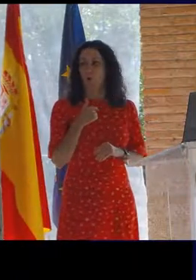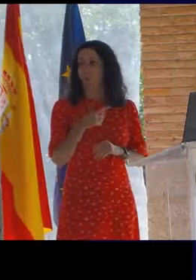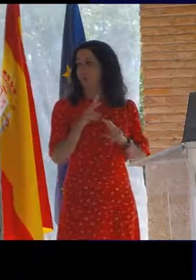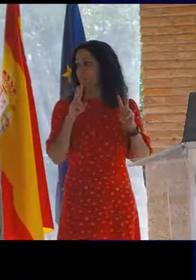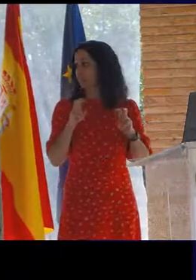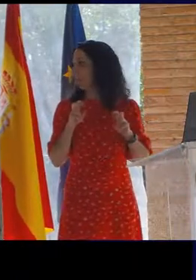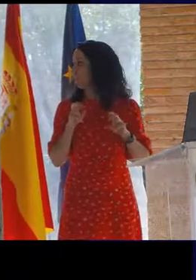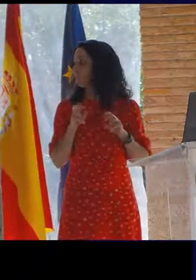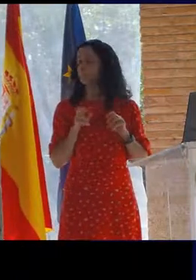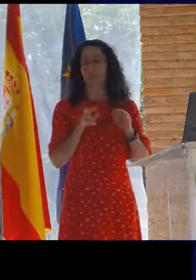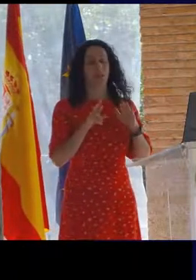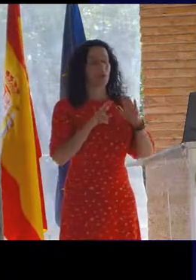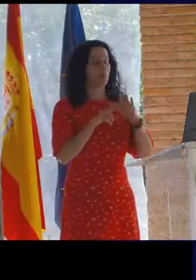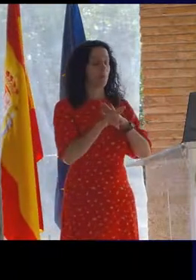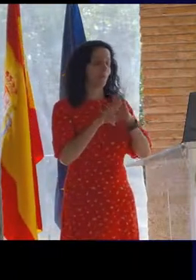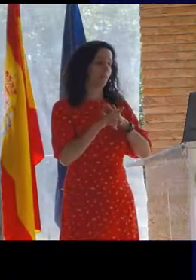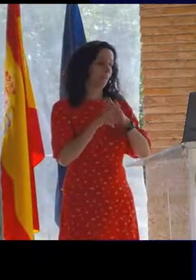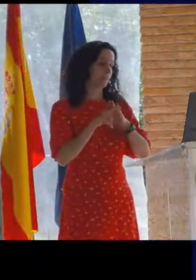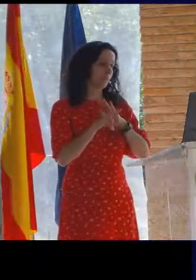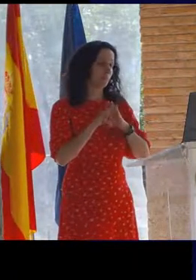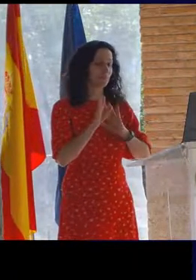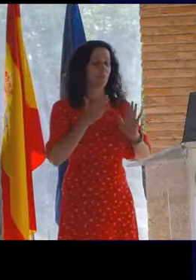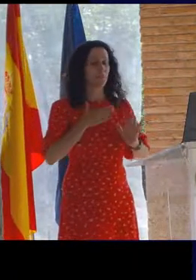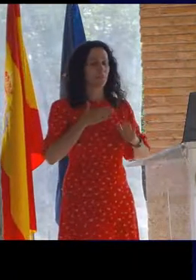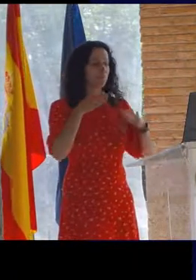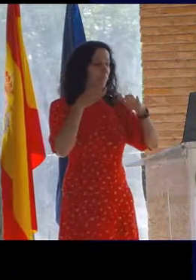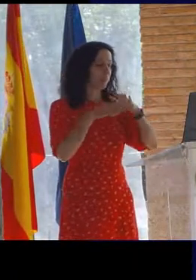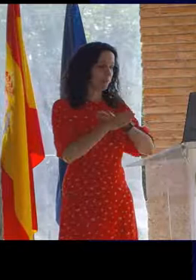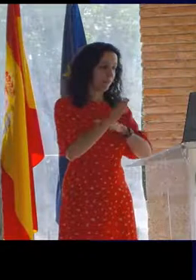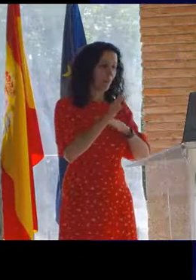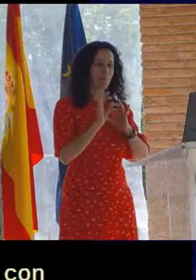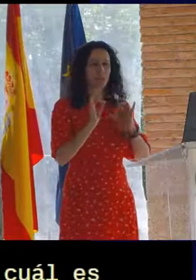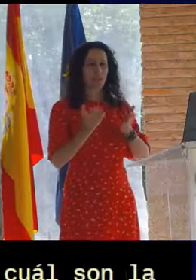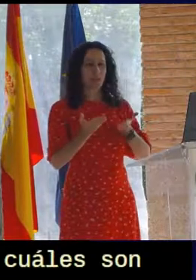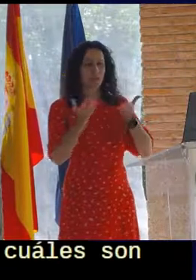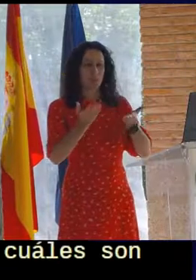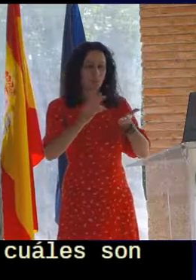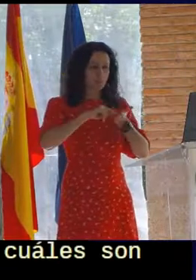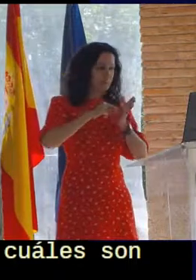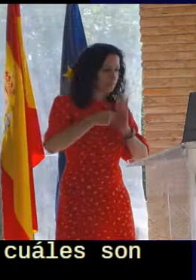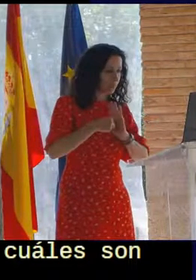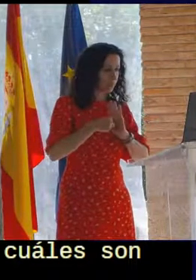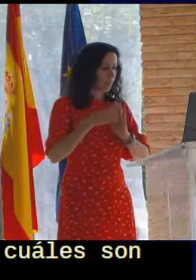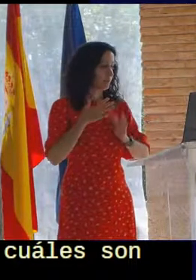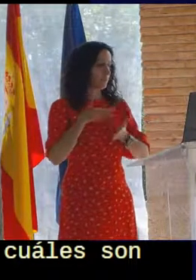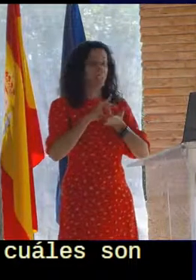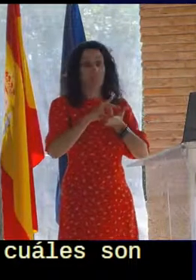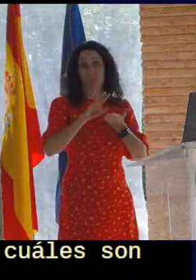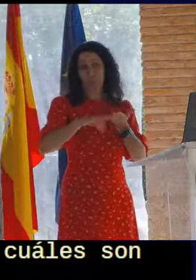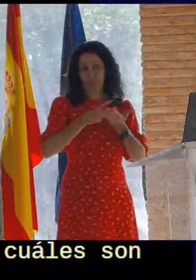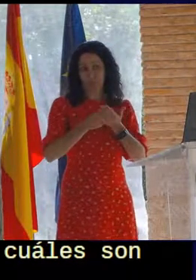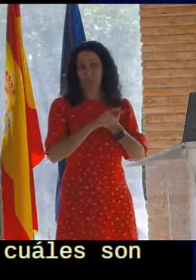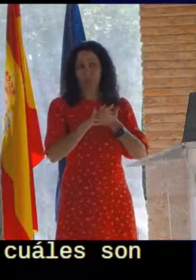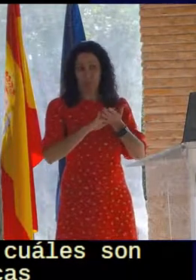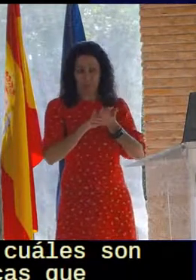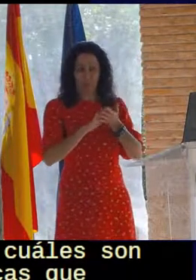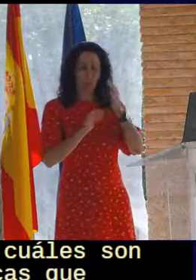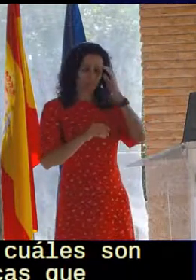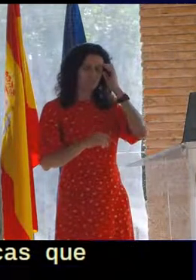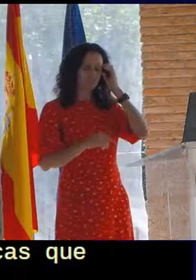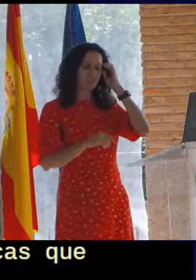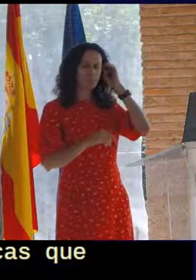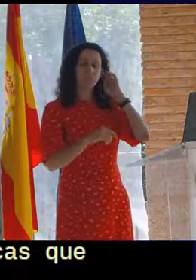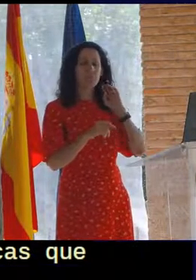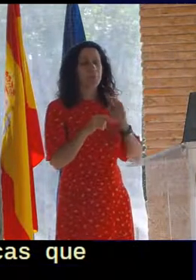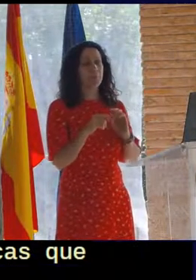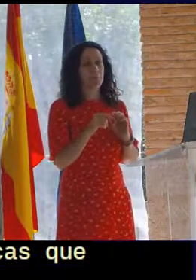presente bueno eh voy a pasar a la parte de explicaros un poco Cuáles son las herramientas de accesibilidad o ayudas técnicas que utilizamos en